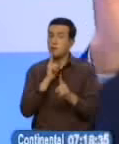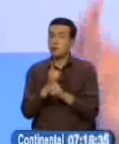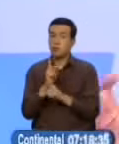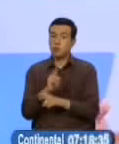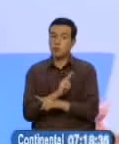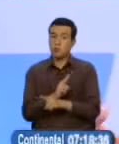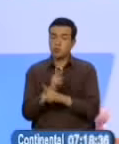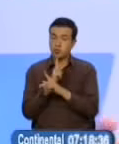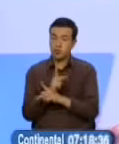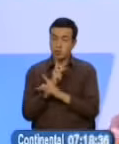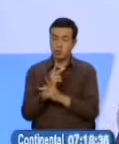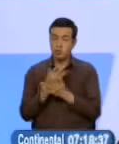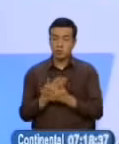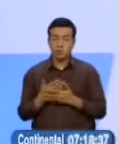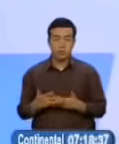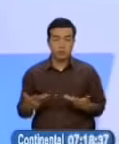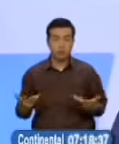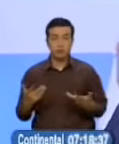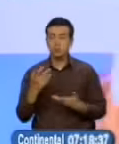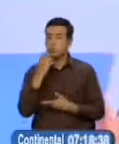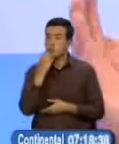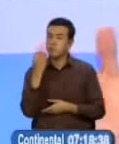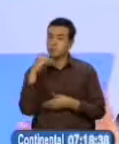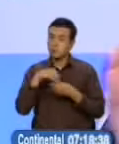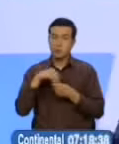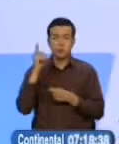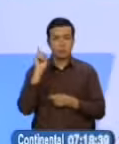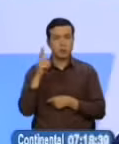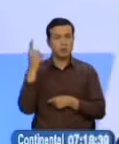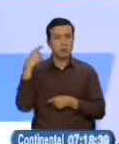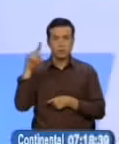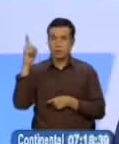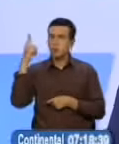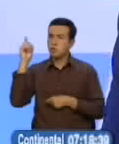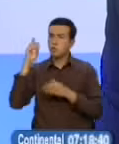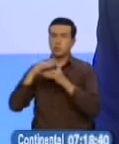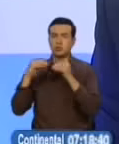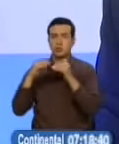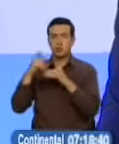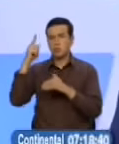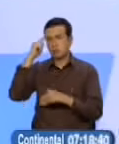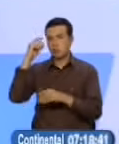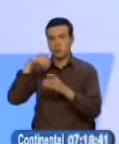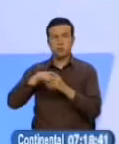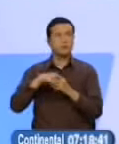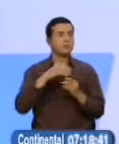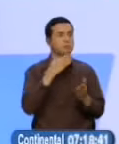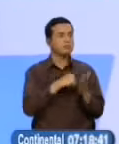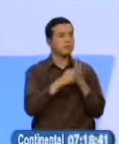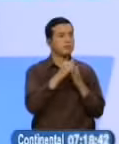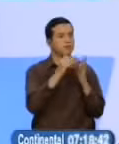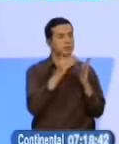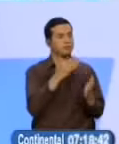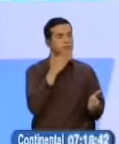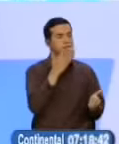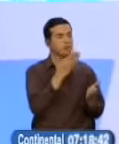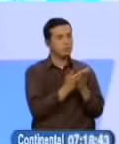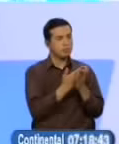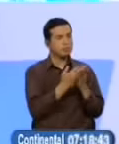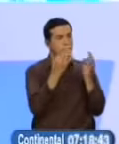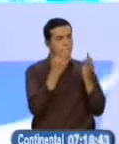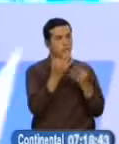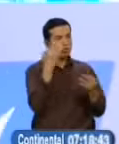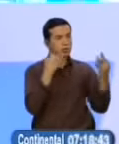para proteger los bienes y ahorrarle decenas de millones de dólares al Estado ecuatoriano. Señor ministro, muchas gracias por estar con nosotros y por